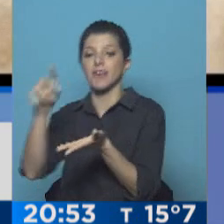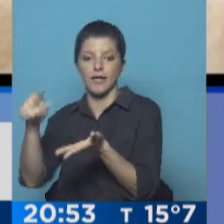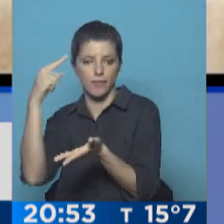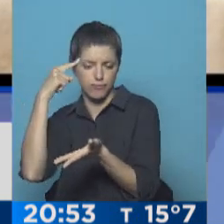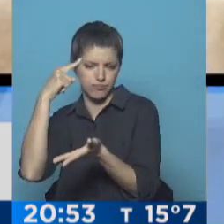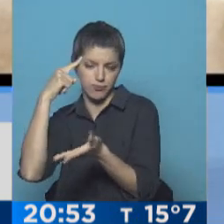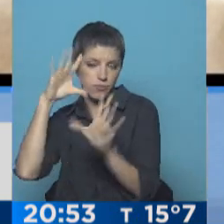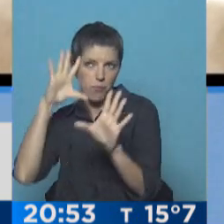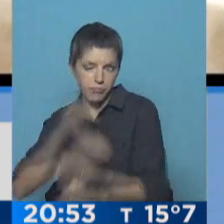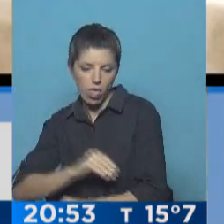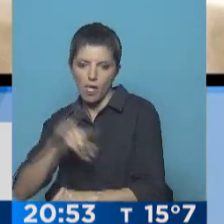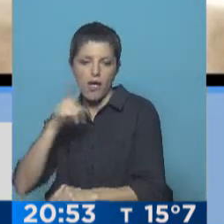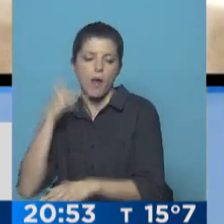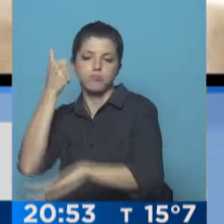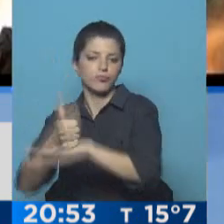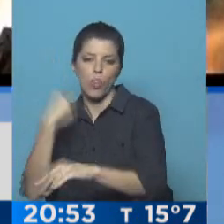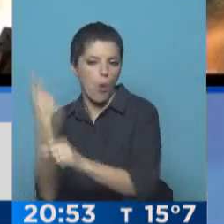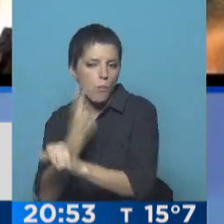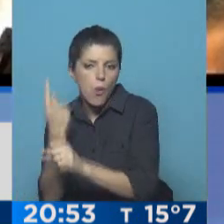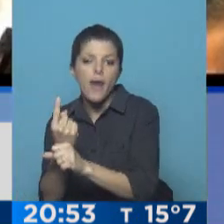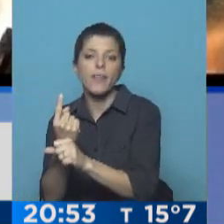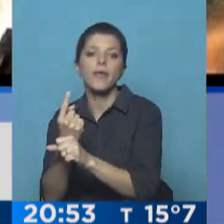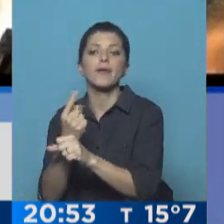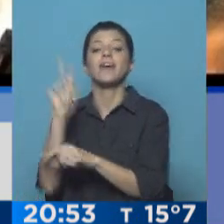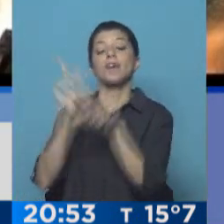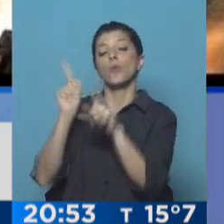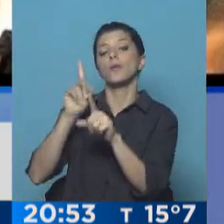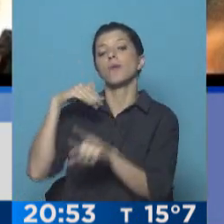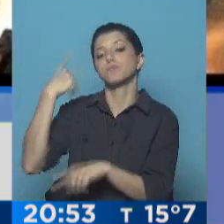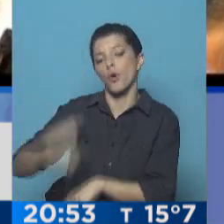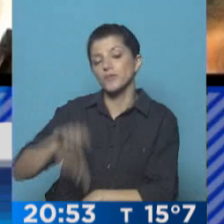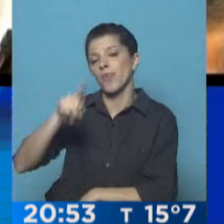senil, que no se puede presentar. Es el destino de alguno de los dictadores de América